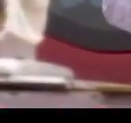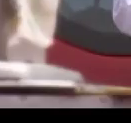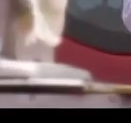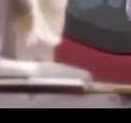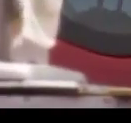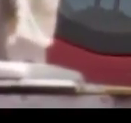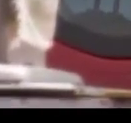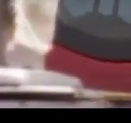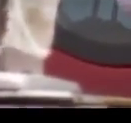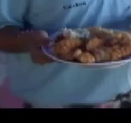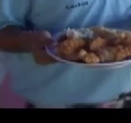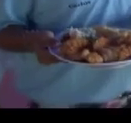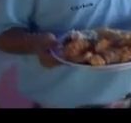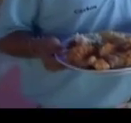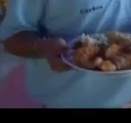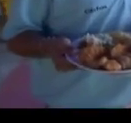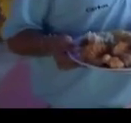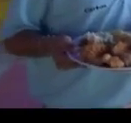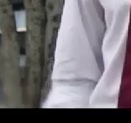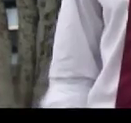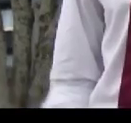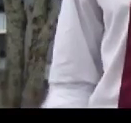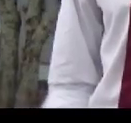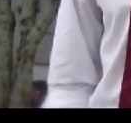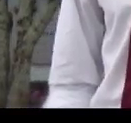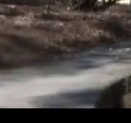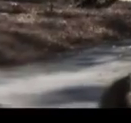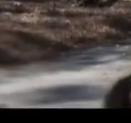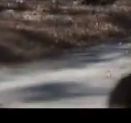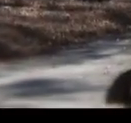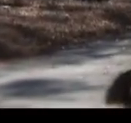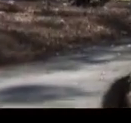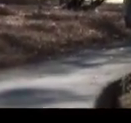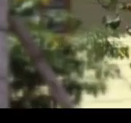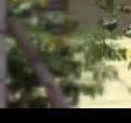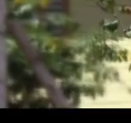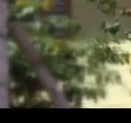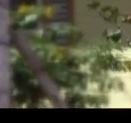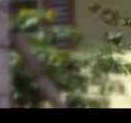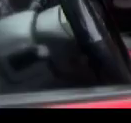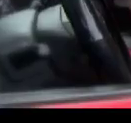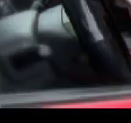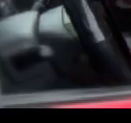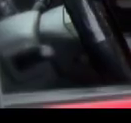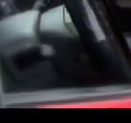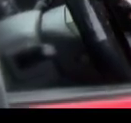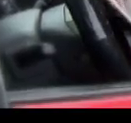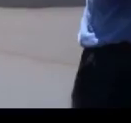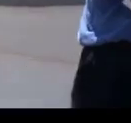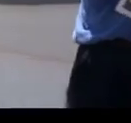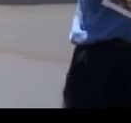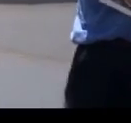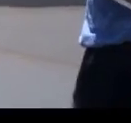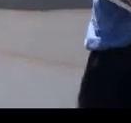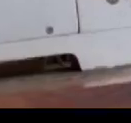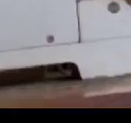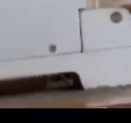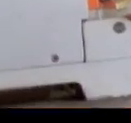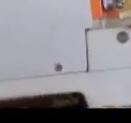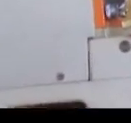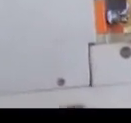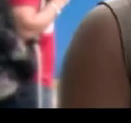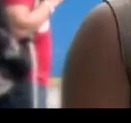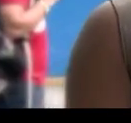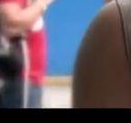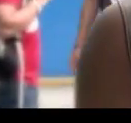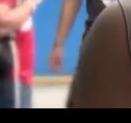justicia de pura vida. Tenemos mucho por lo que sentirnos orgullosos, y también tenemos nuestro diario.